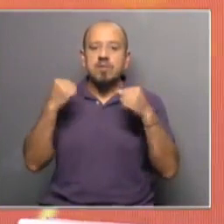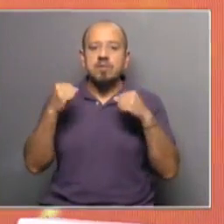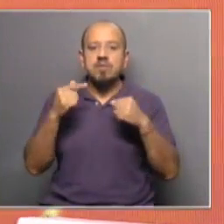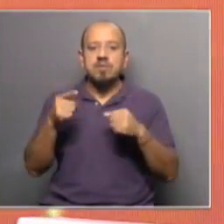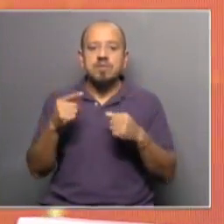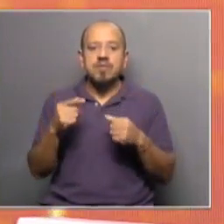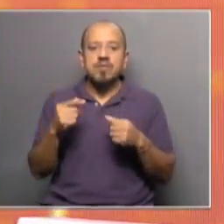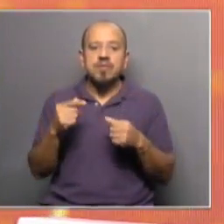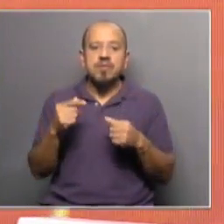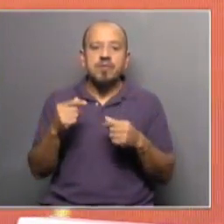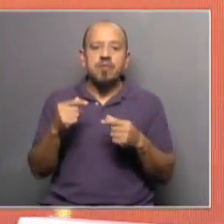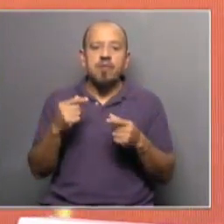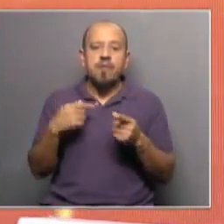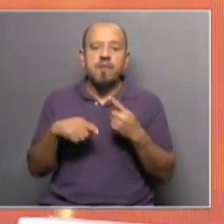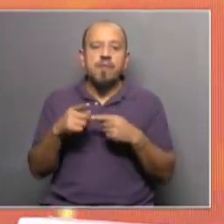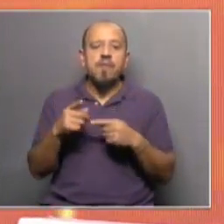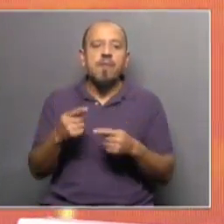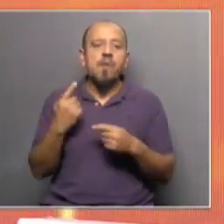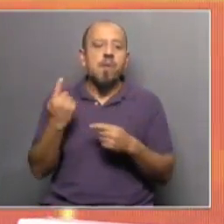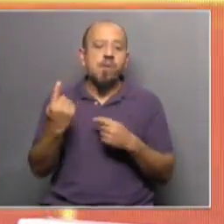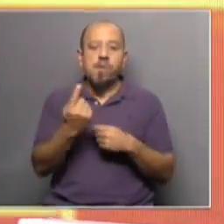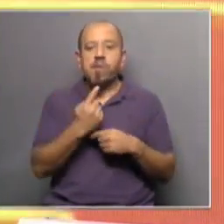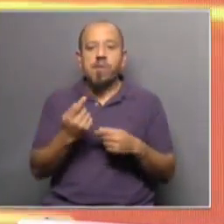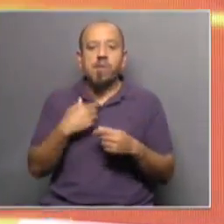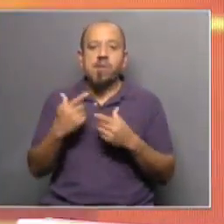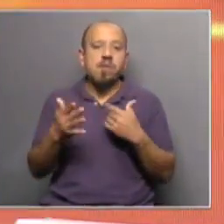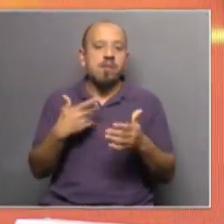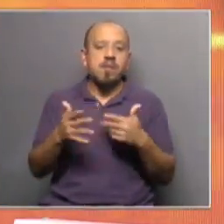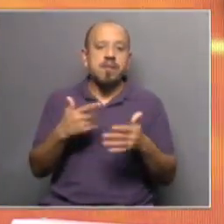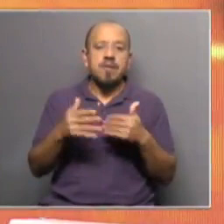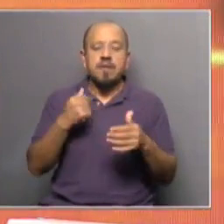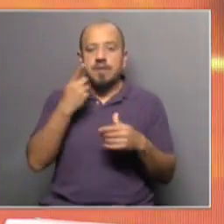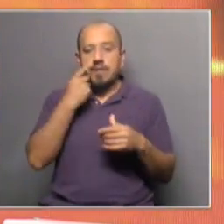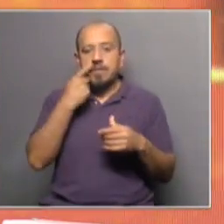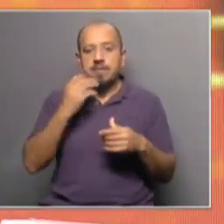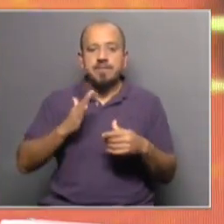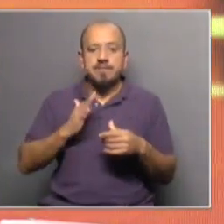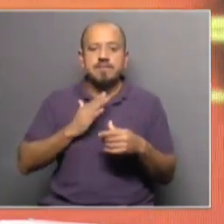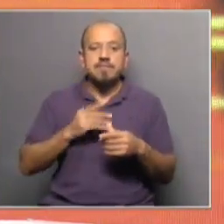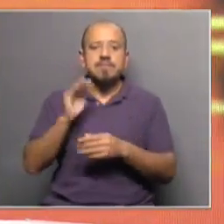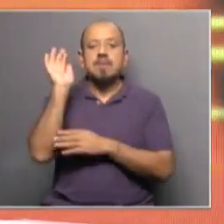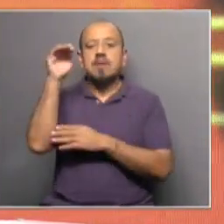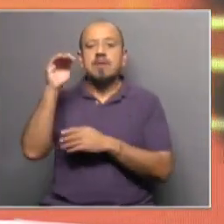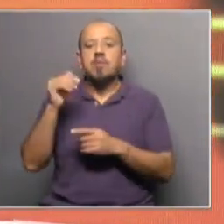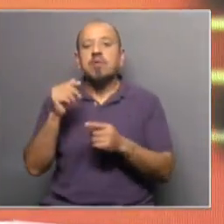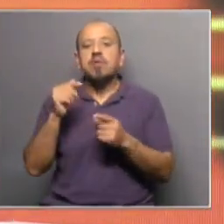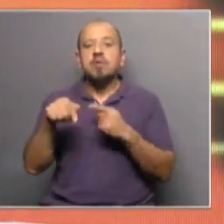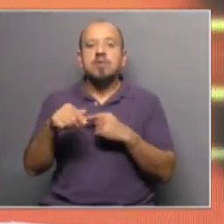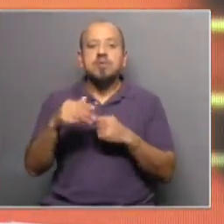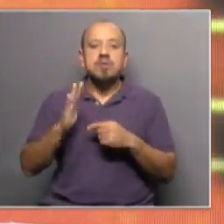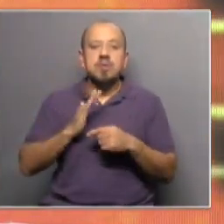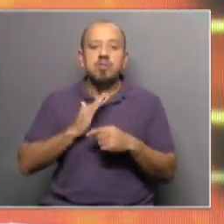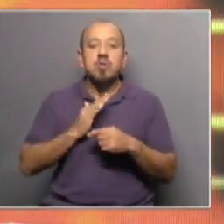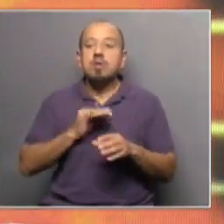con la cómo cada uno se preparó y no importa, obviamente, si es hombre, si es mujer. Pasa lo mismo en el básquetbol, que las mujeres van ganando un